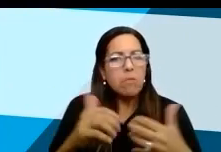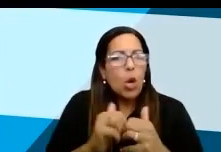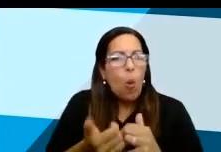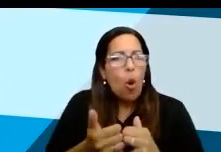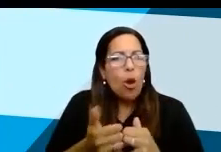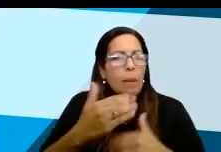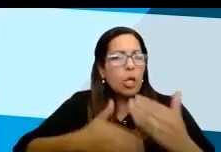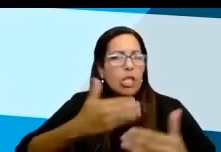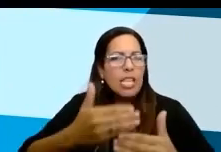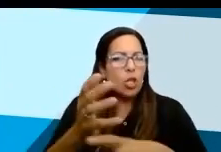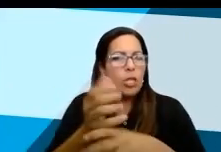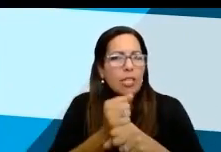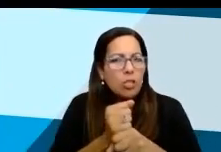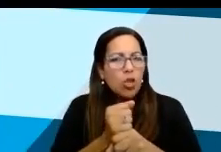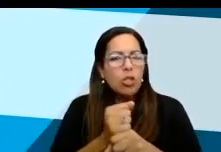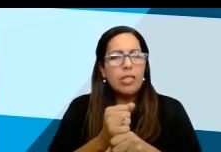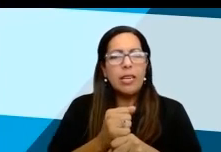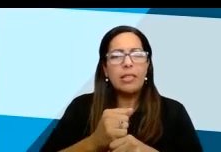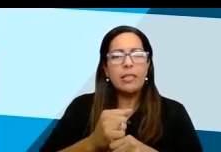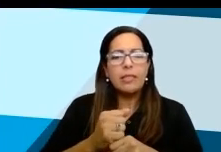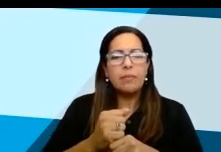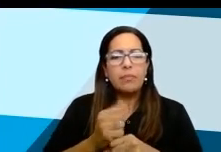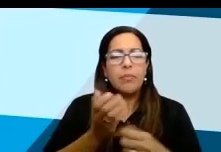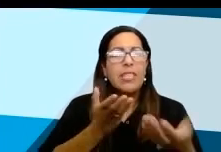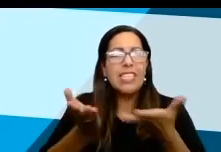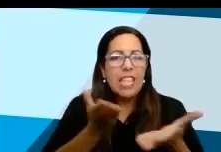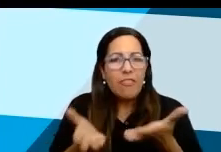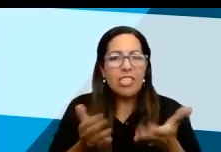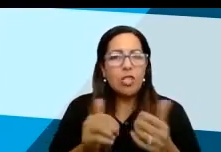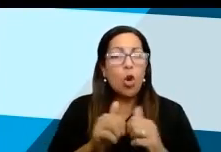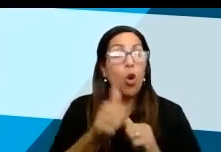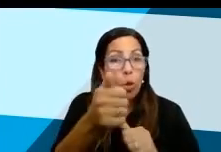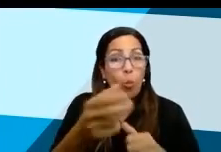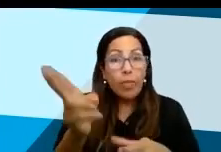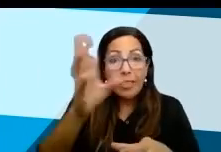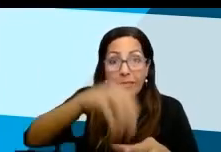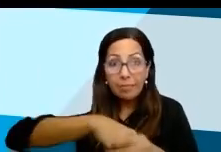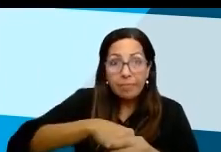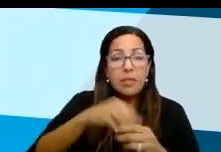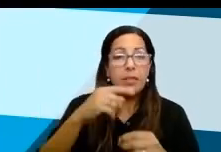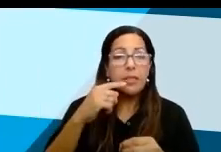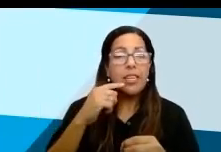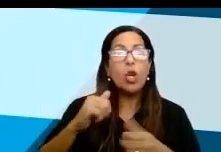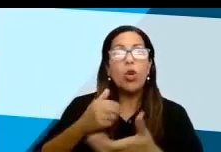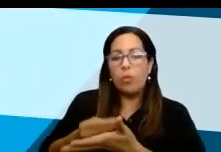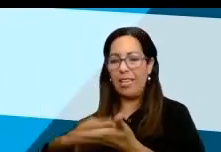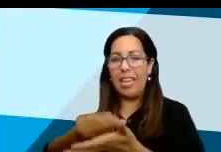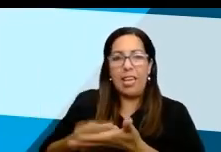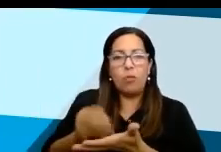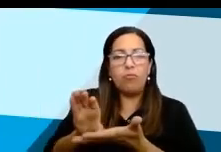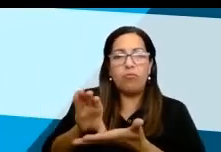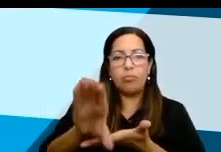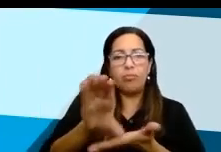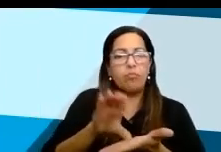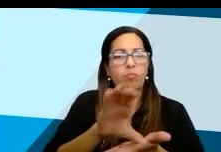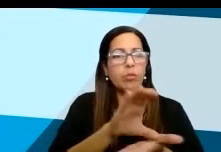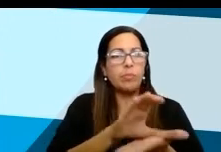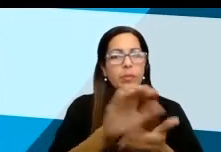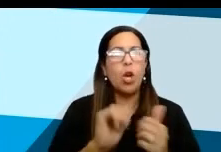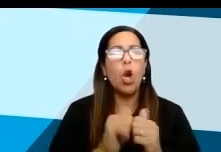adquisición de bienes y servicios para el programa y cómo se están invirtiendo los fondos asignados para la